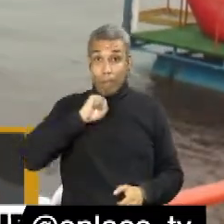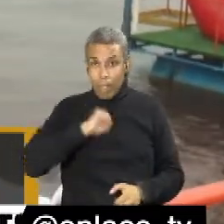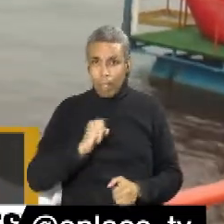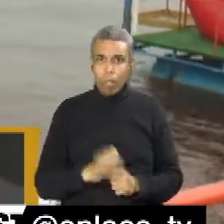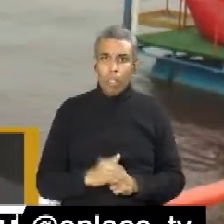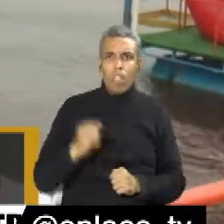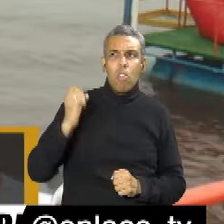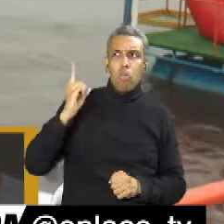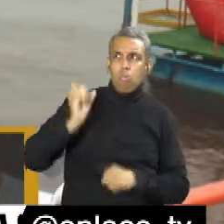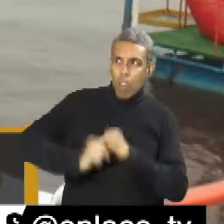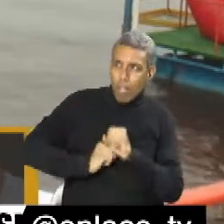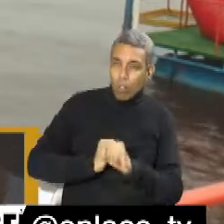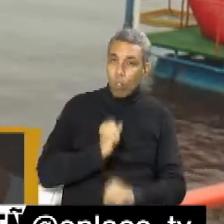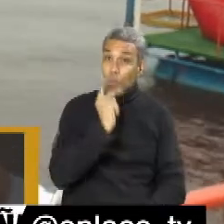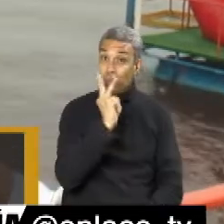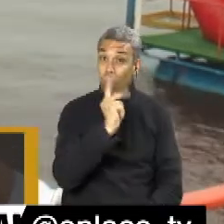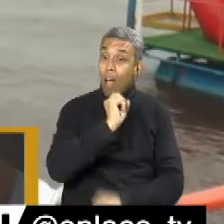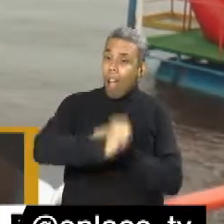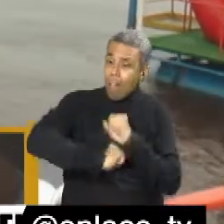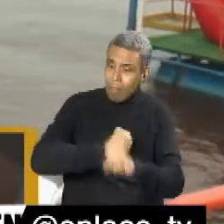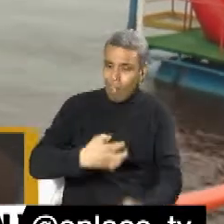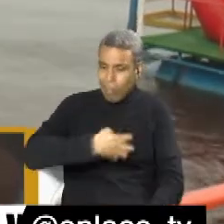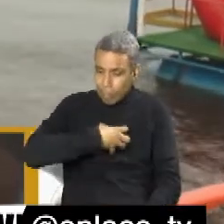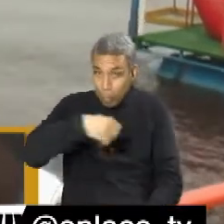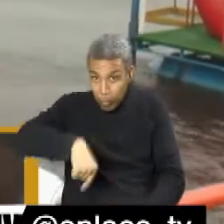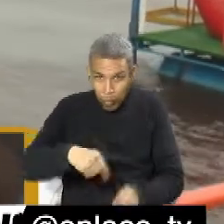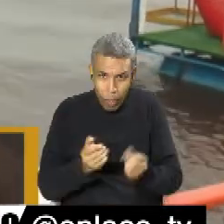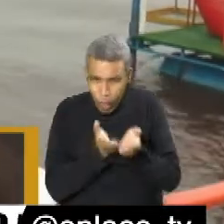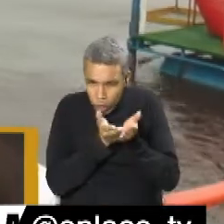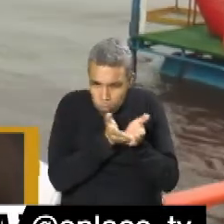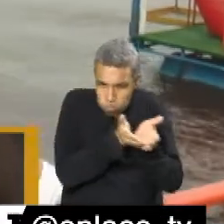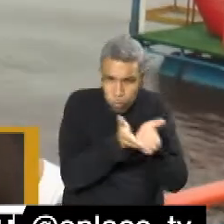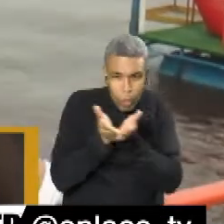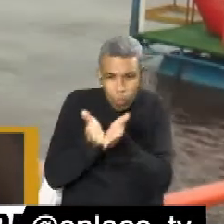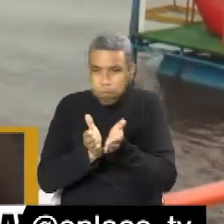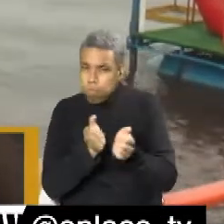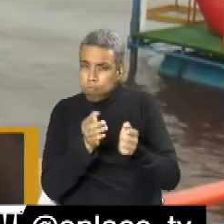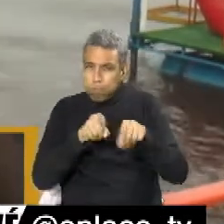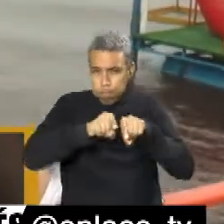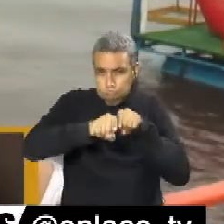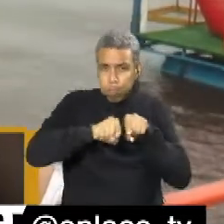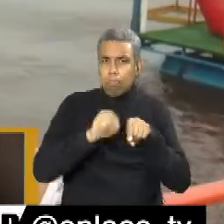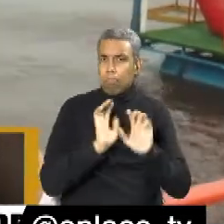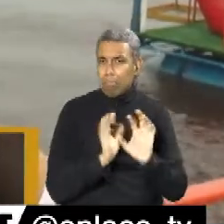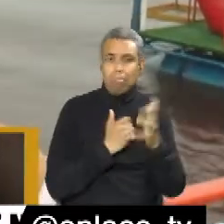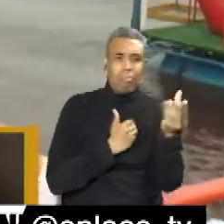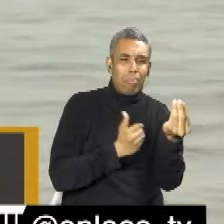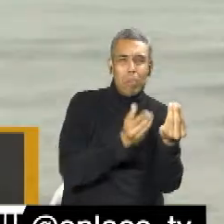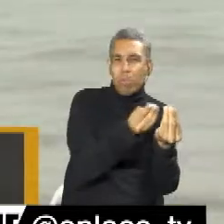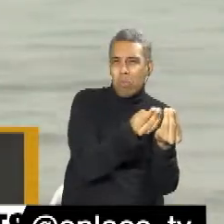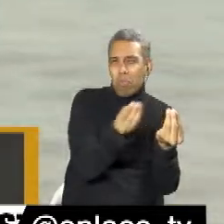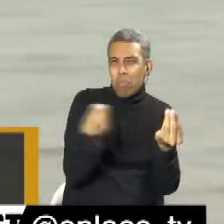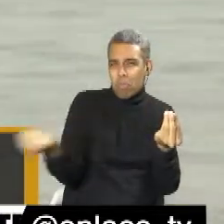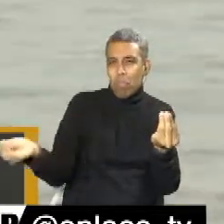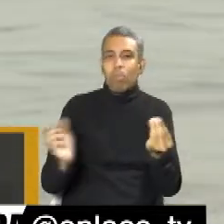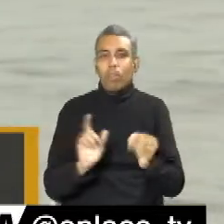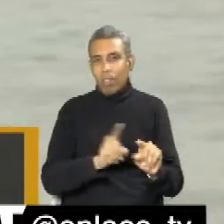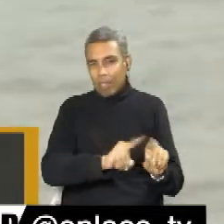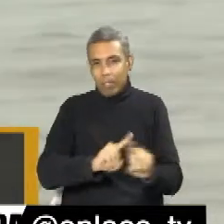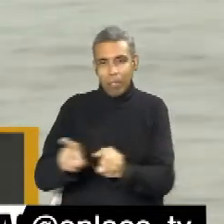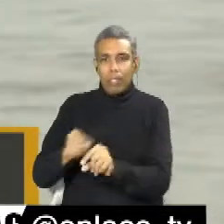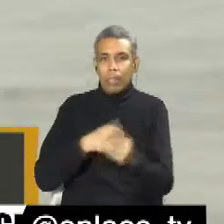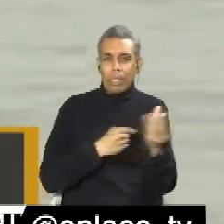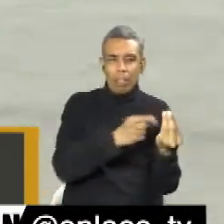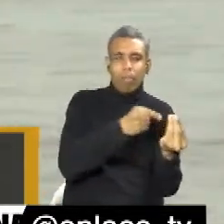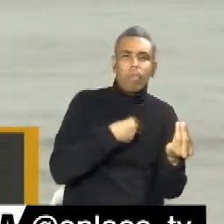nacional, donde vamos a tener varias categorías en diferente modalidad de nuestro deporte. Todas las categorías, desde